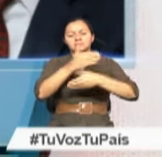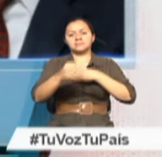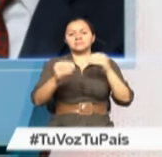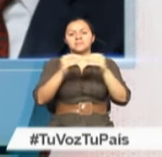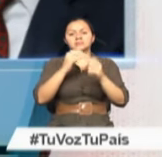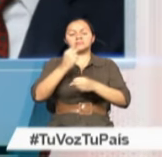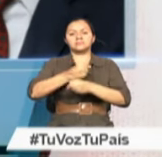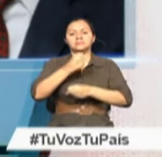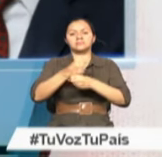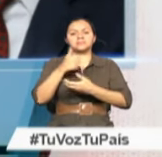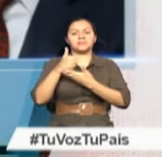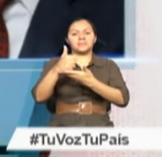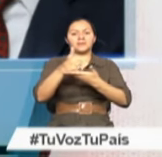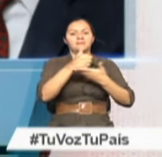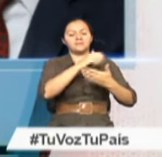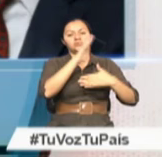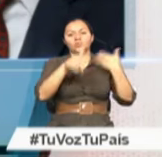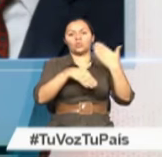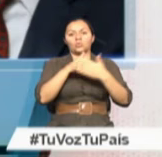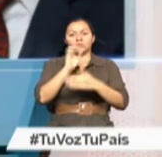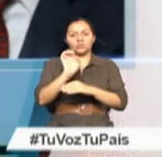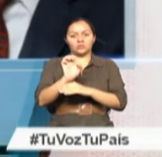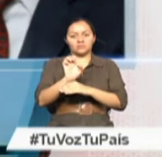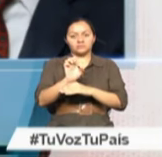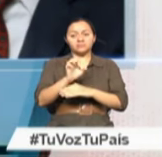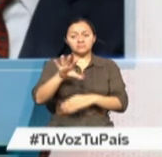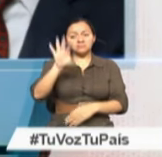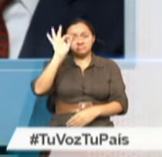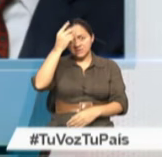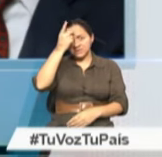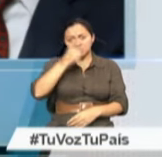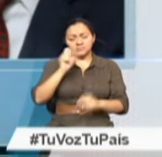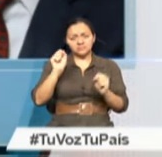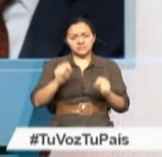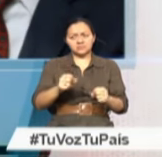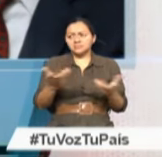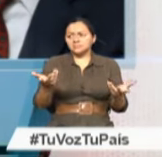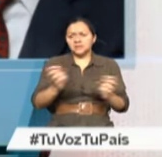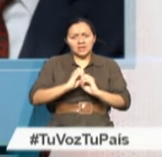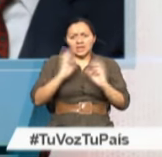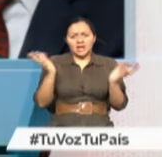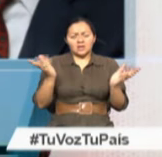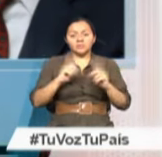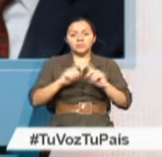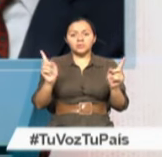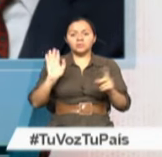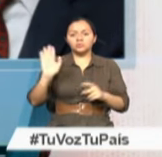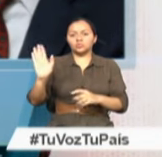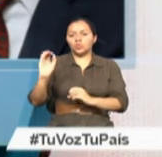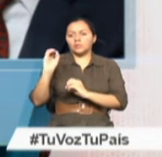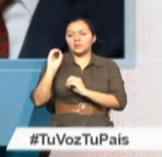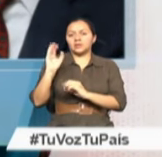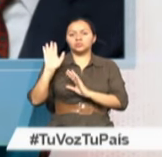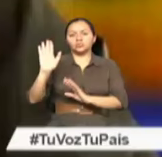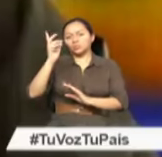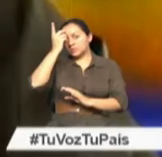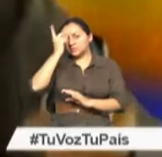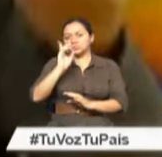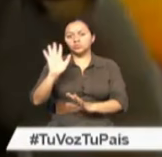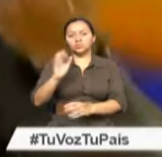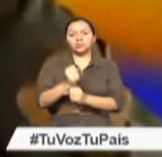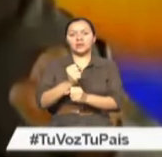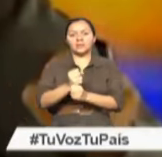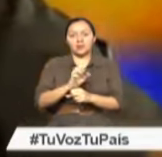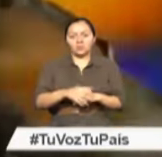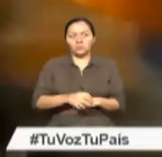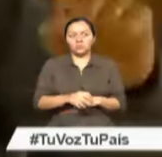obras de beneficio para la patria. Claro que él tomó las decisiones, no faltaba más. Esa era su obligación y esa era su tarea.